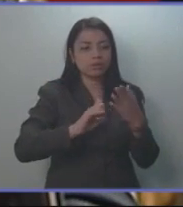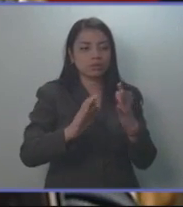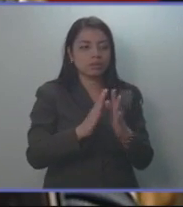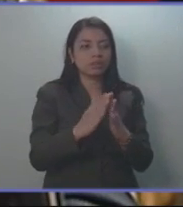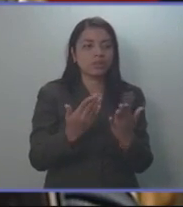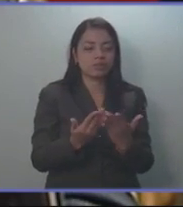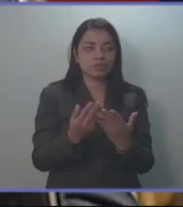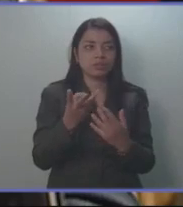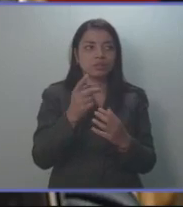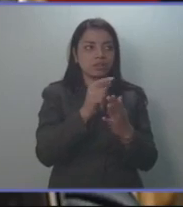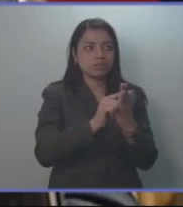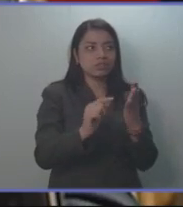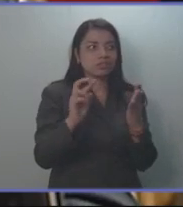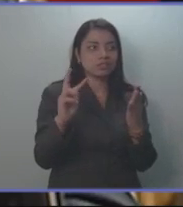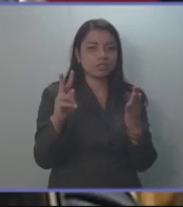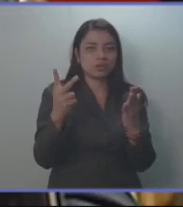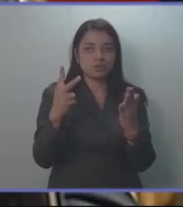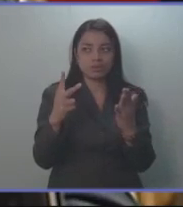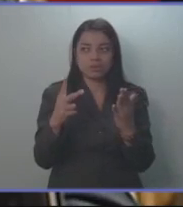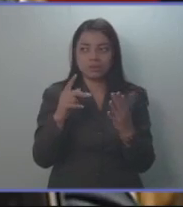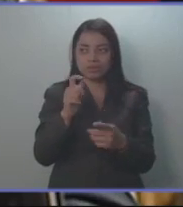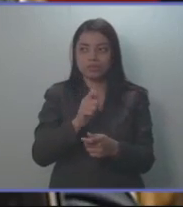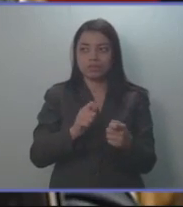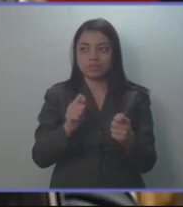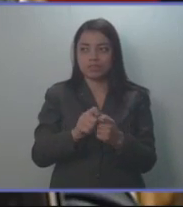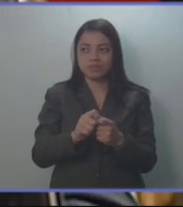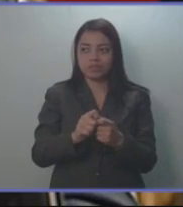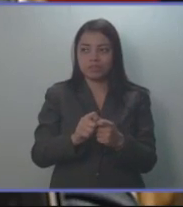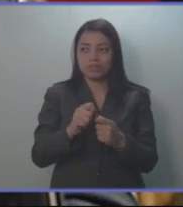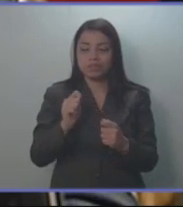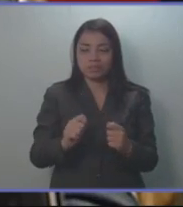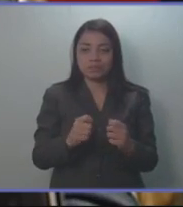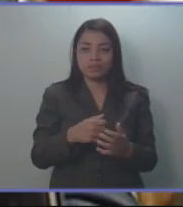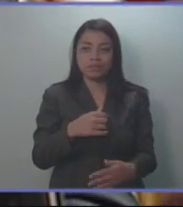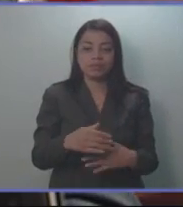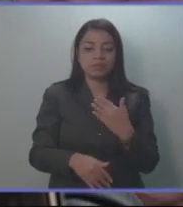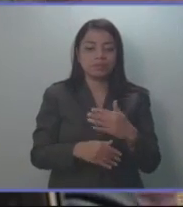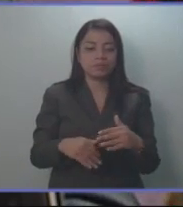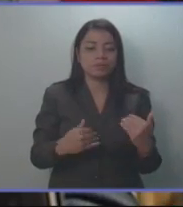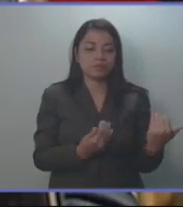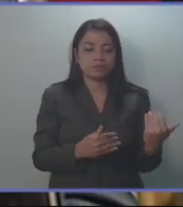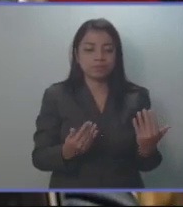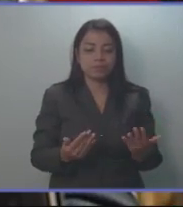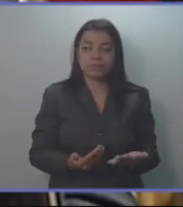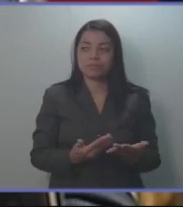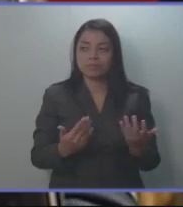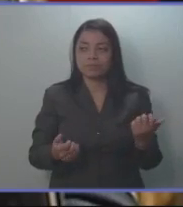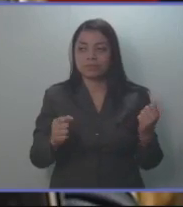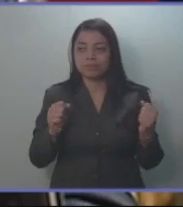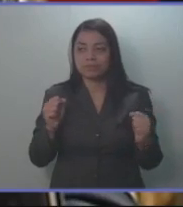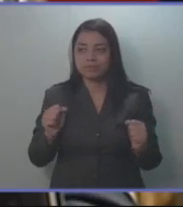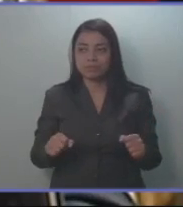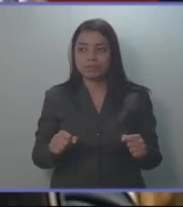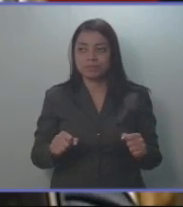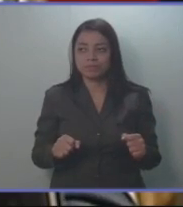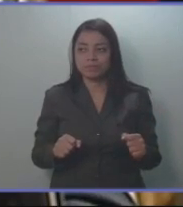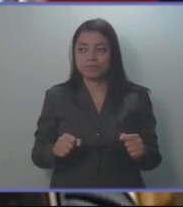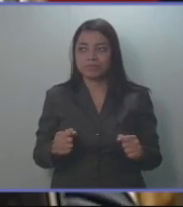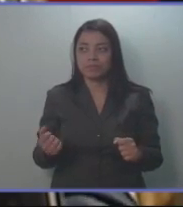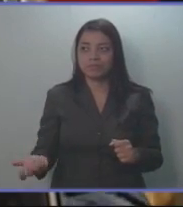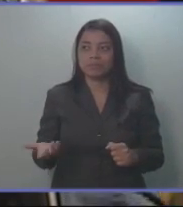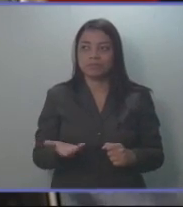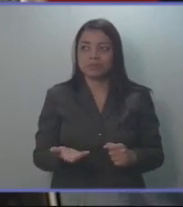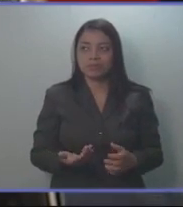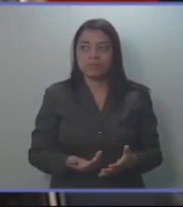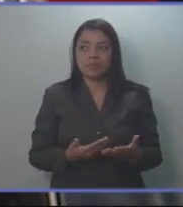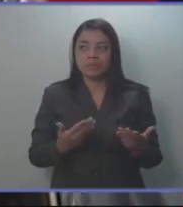en su inciso segundo, perfectamente deja la puerta abierta, que se puede desafectar, y